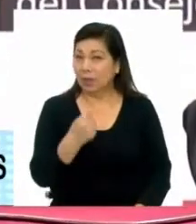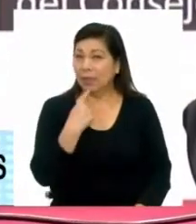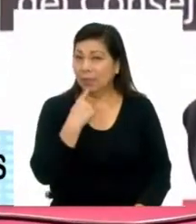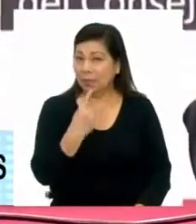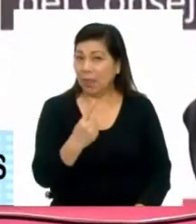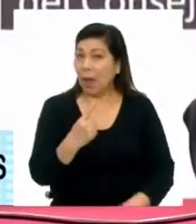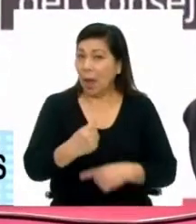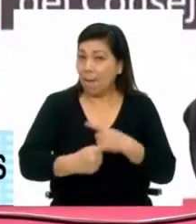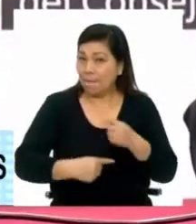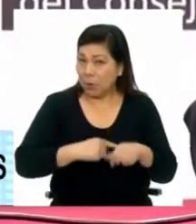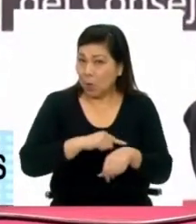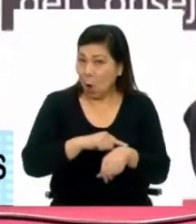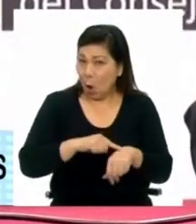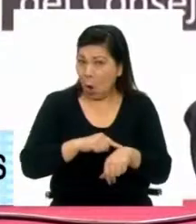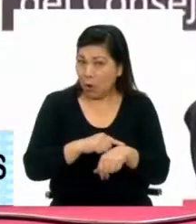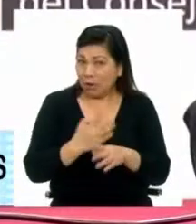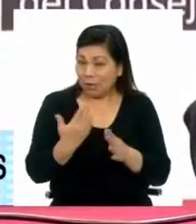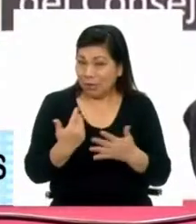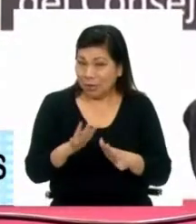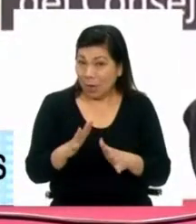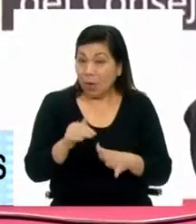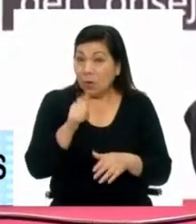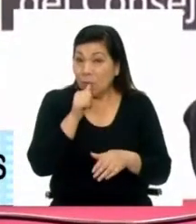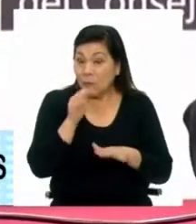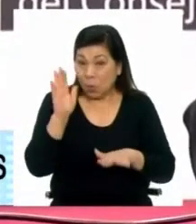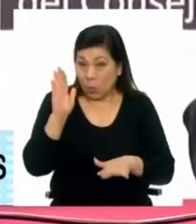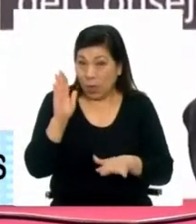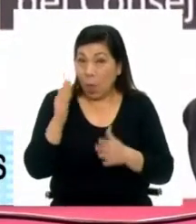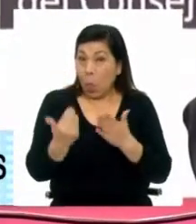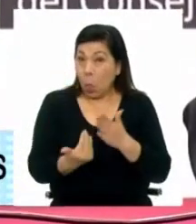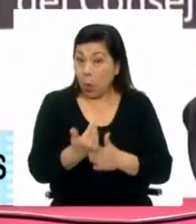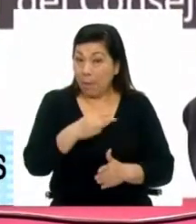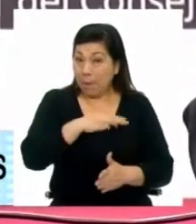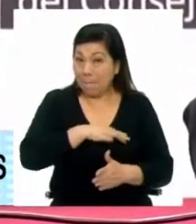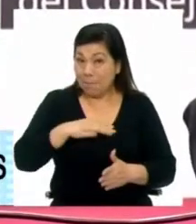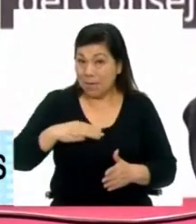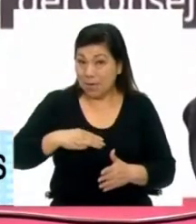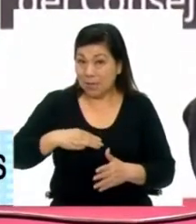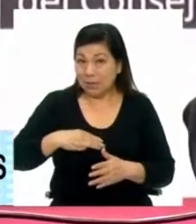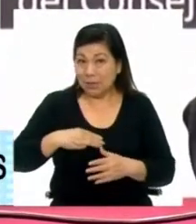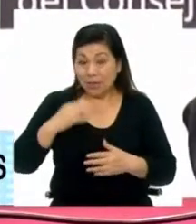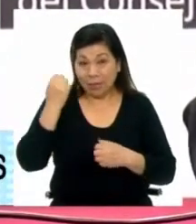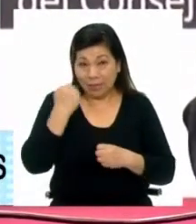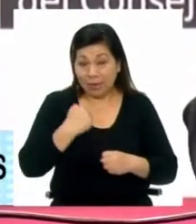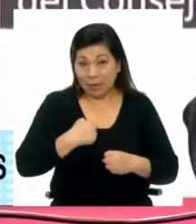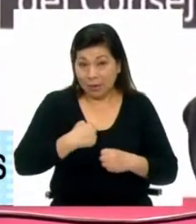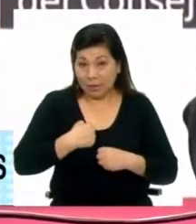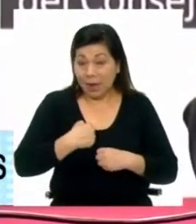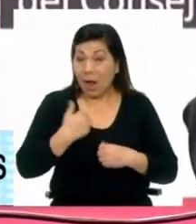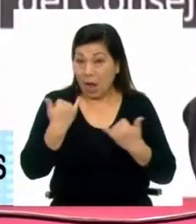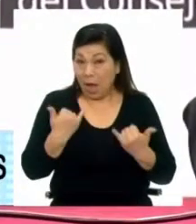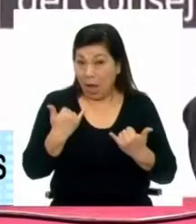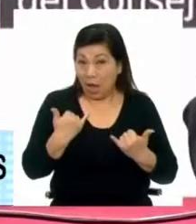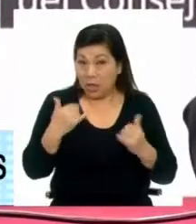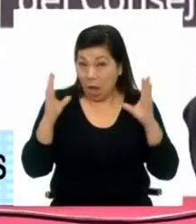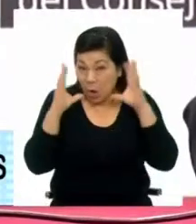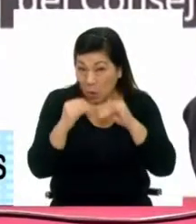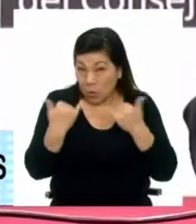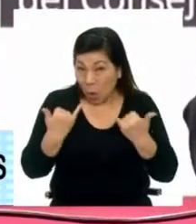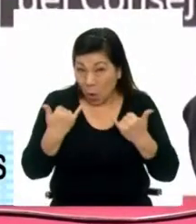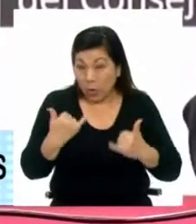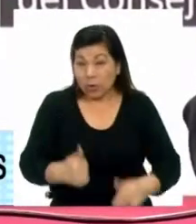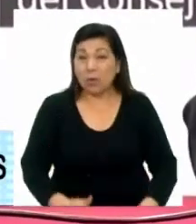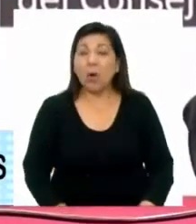está indicando que en las próximas horas se verá esta juramentación. ¿El nuevo ministro en la cartera del Interior juramentaría esta